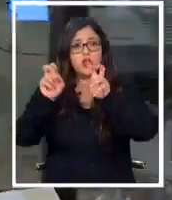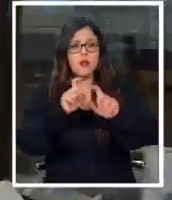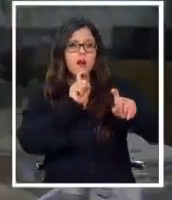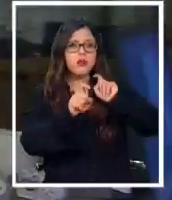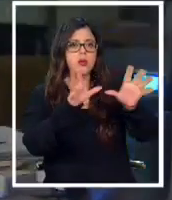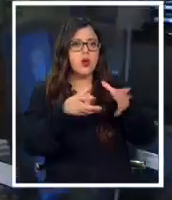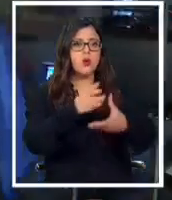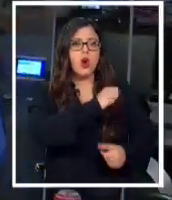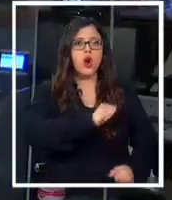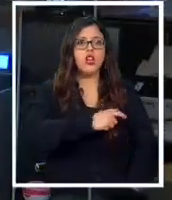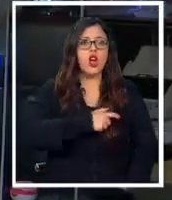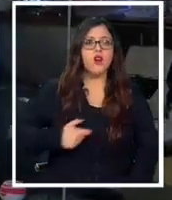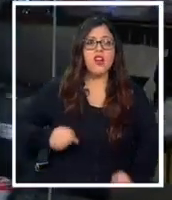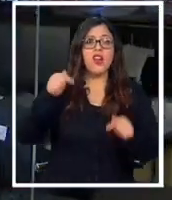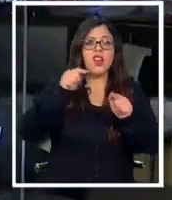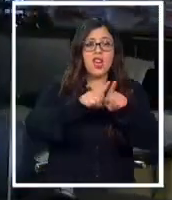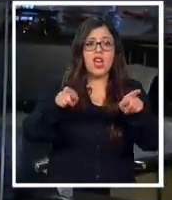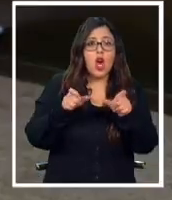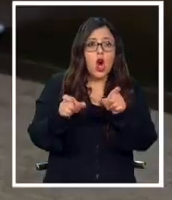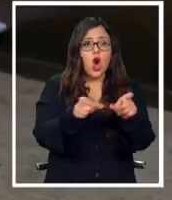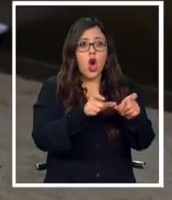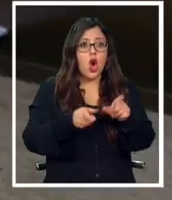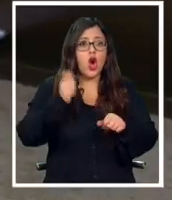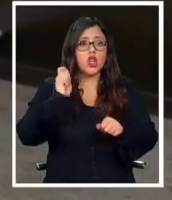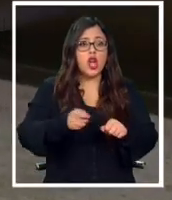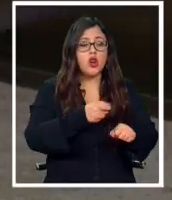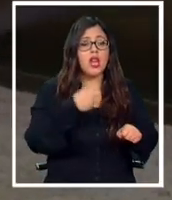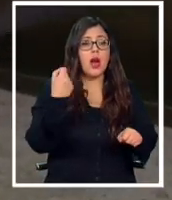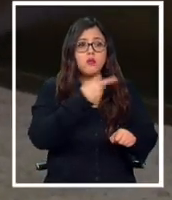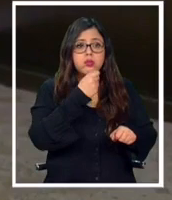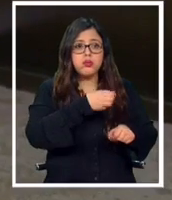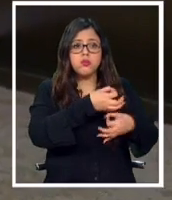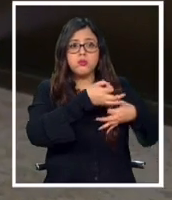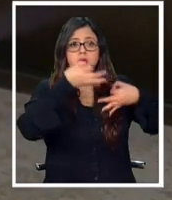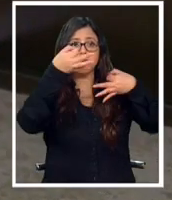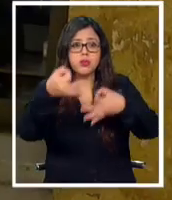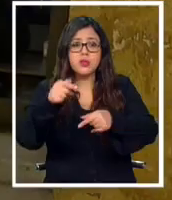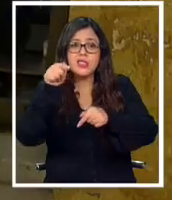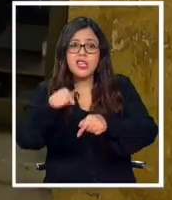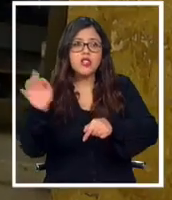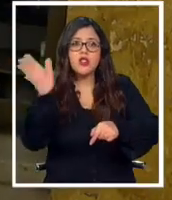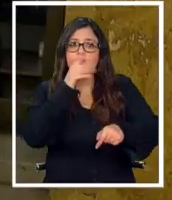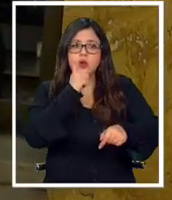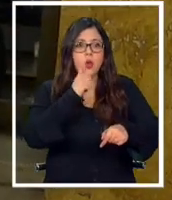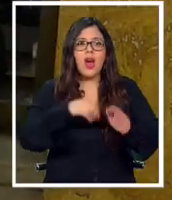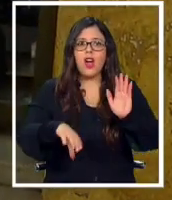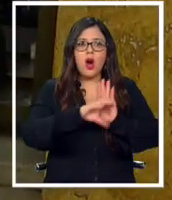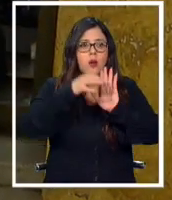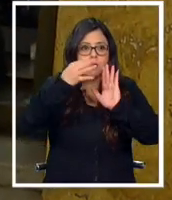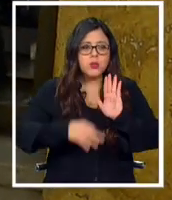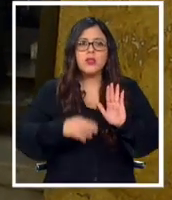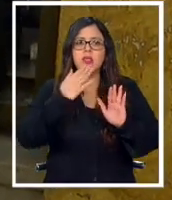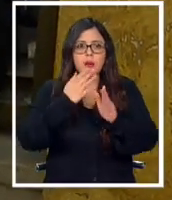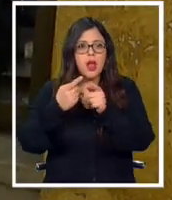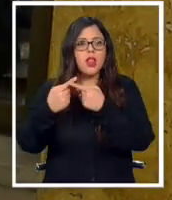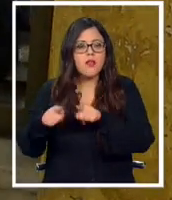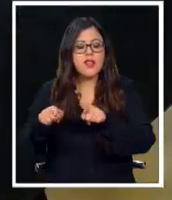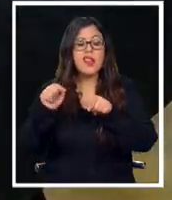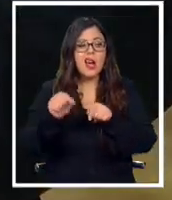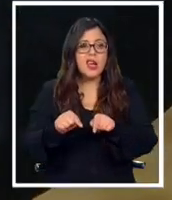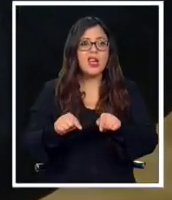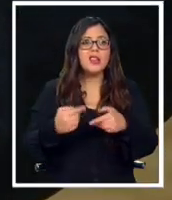oposición que llegó hasta contralor yendo les acusó que la resolución era inconstitucional y arbitraria exigiendo un